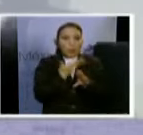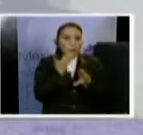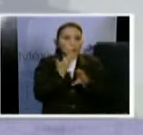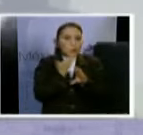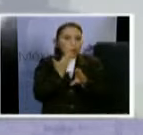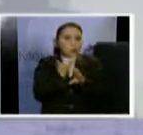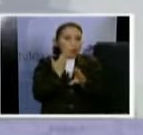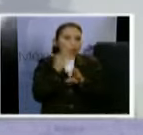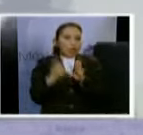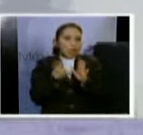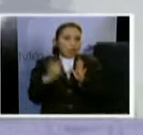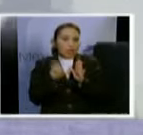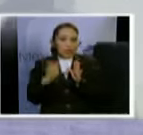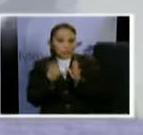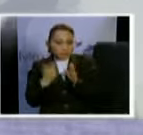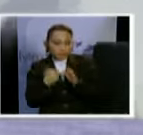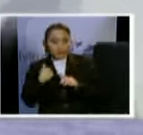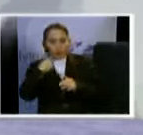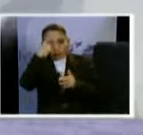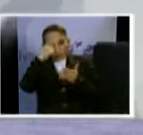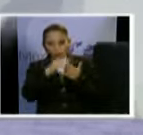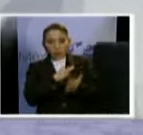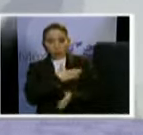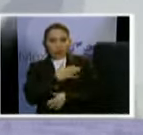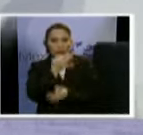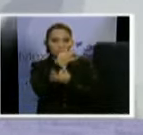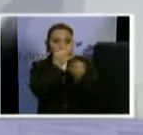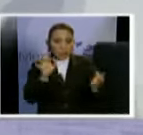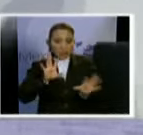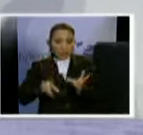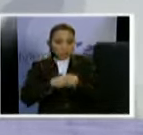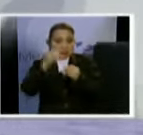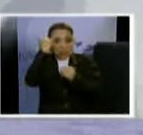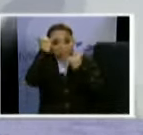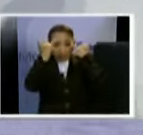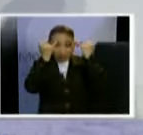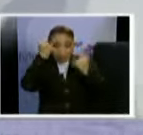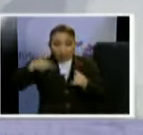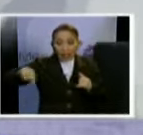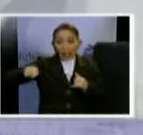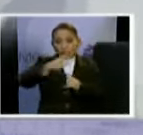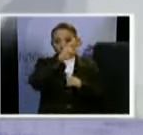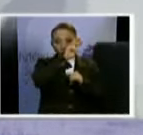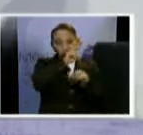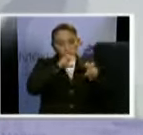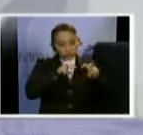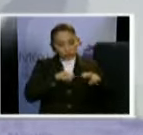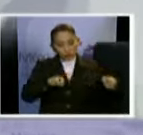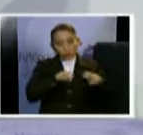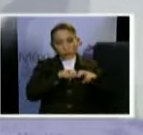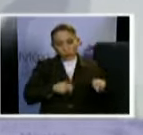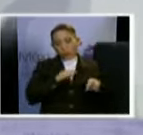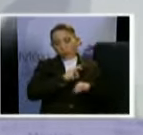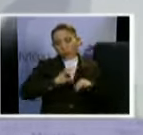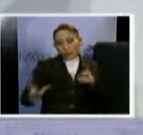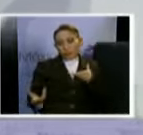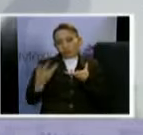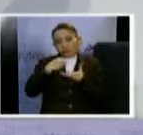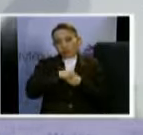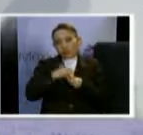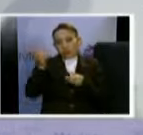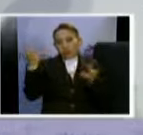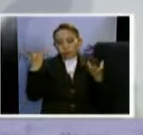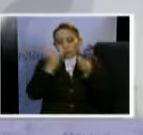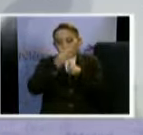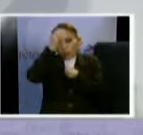poco repetitivo. Creo que la buena noticia es que si se sumaran las ideas de estos 2 paneles, se podría integrar sin duda un